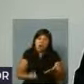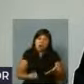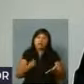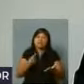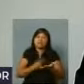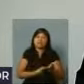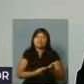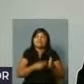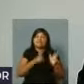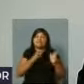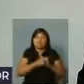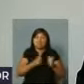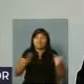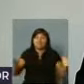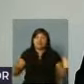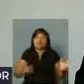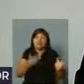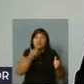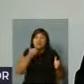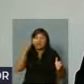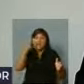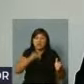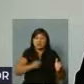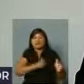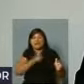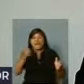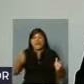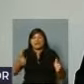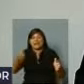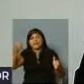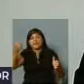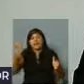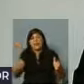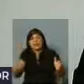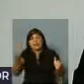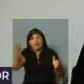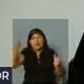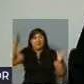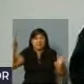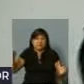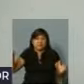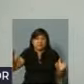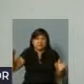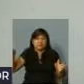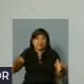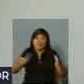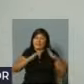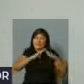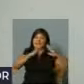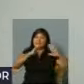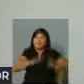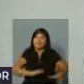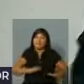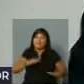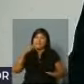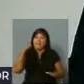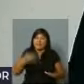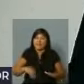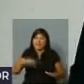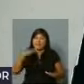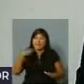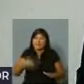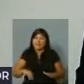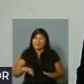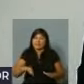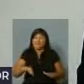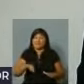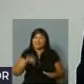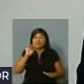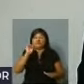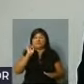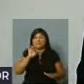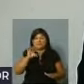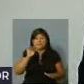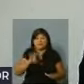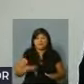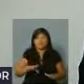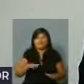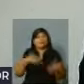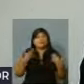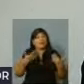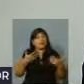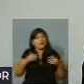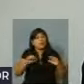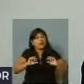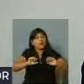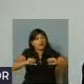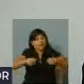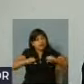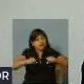desde las 23 hasta las 6 de la mañana. Es decir, esto va con delivery, esto les va a permitir